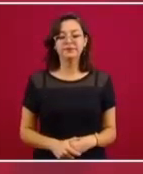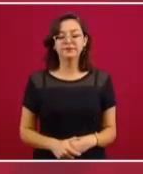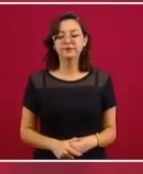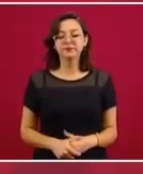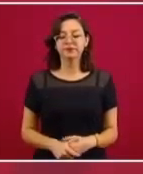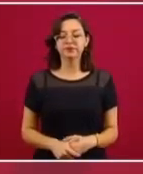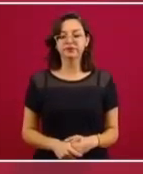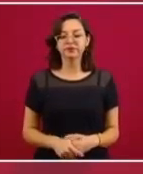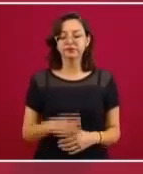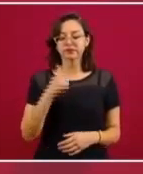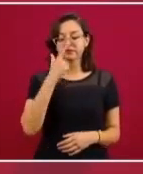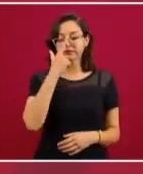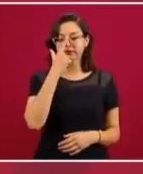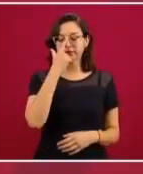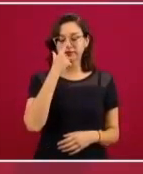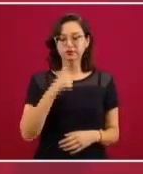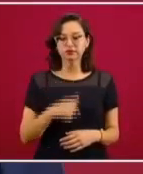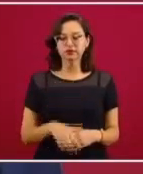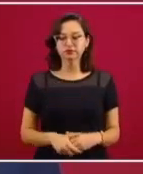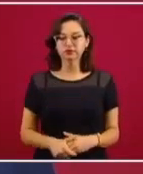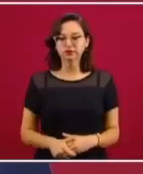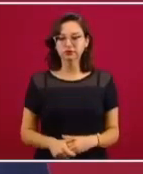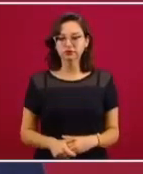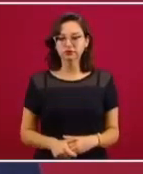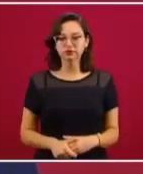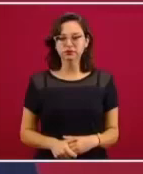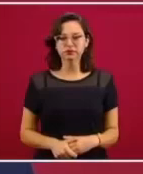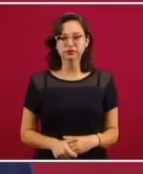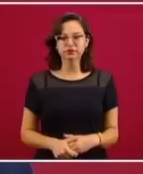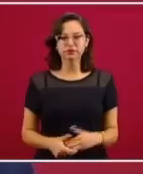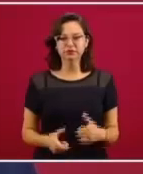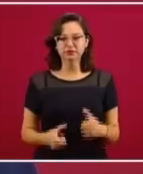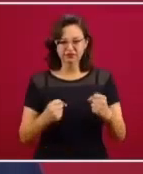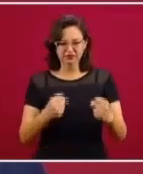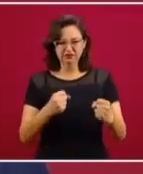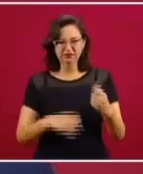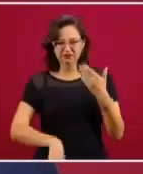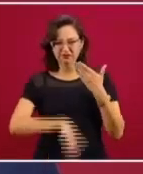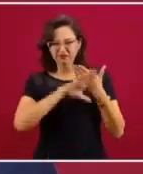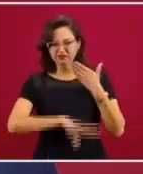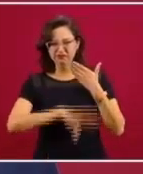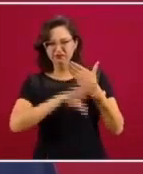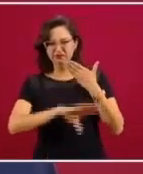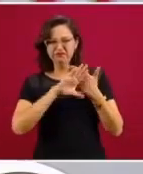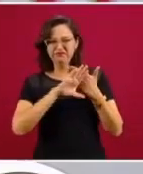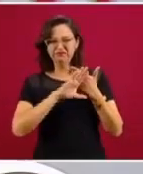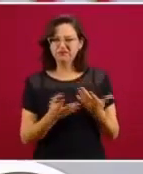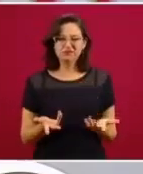fuertes,